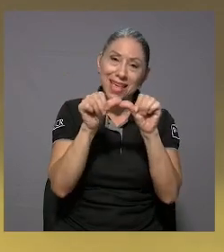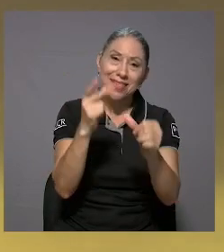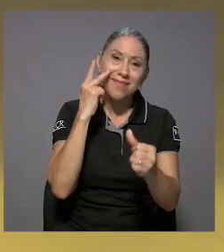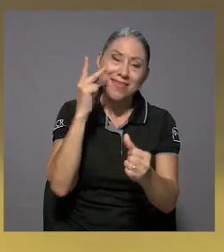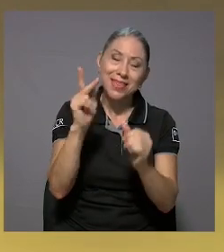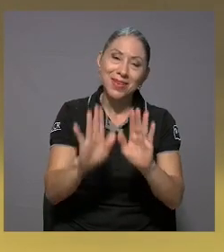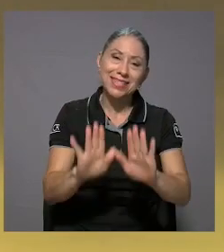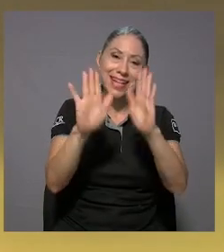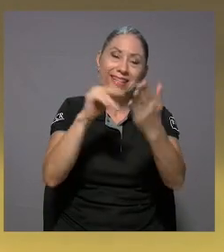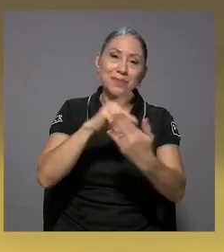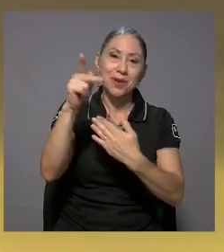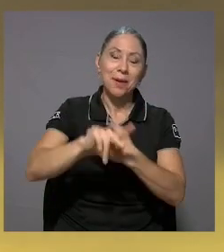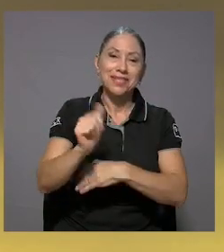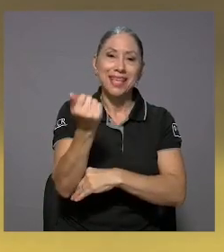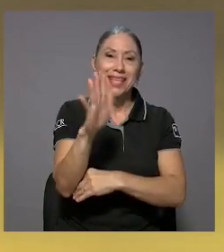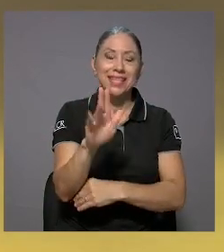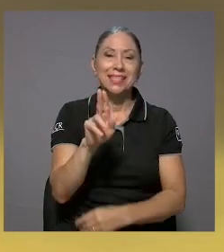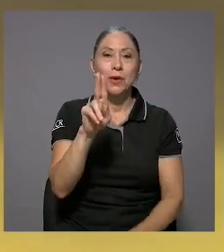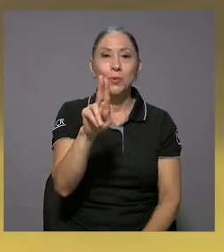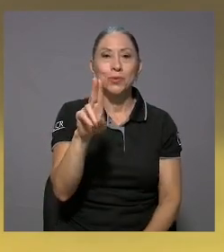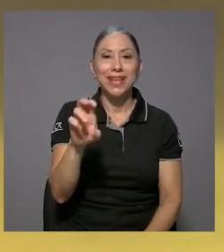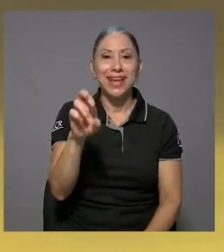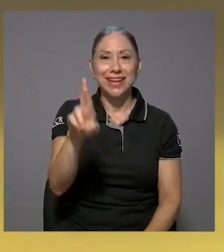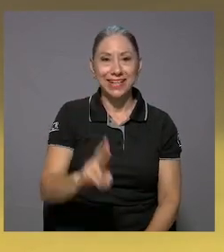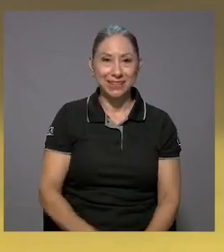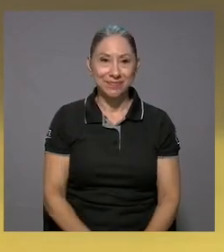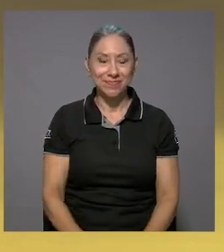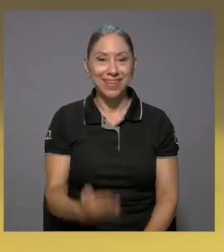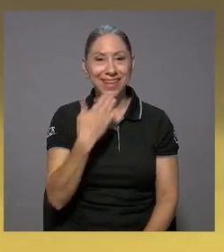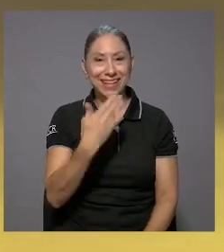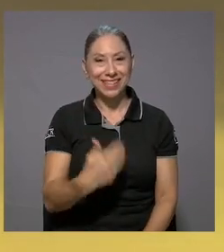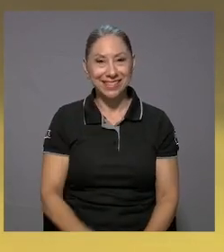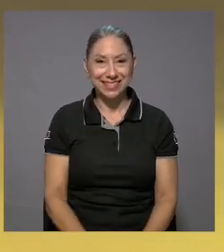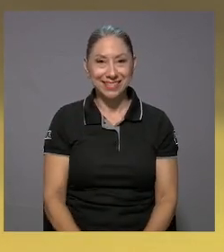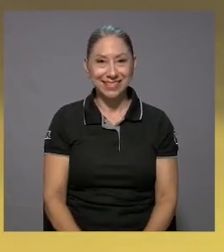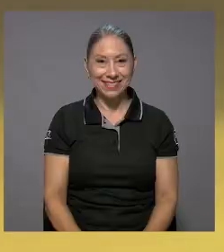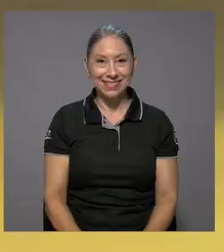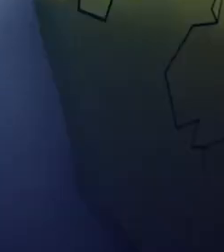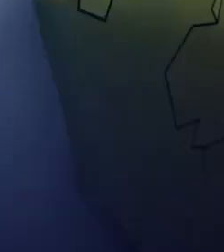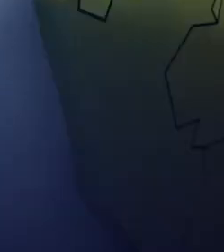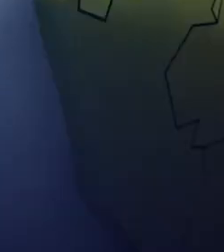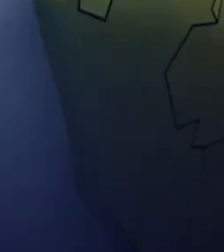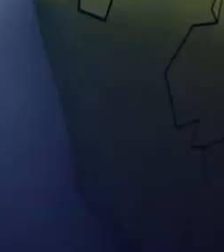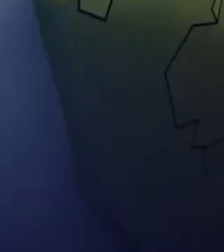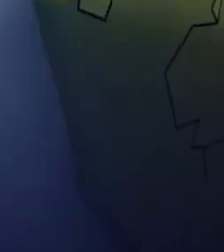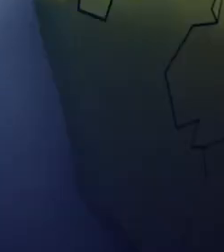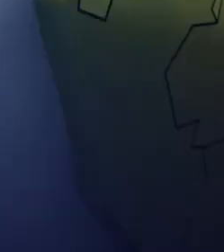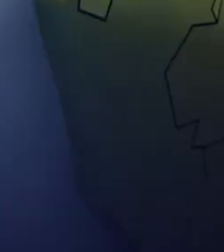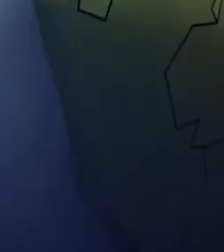y a las amigas y amigos los invitamos a que se queden con los espléndidos programas de 15 UCR.